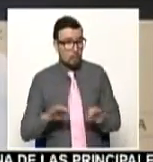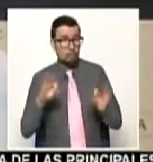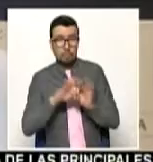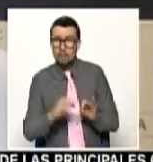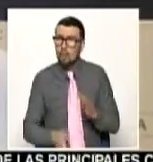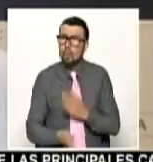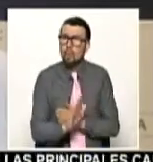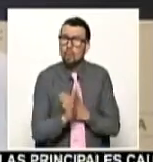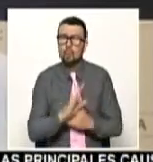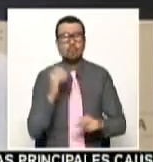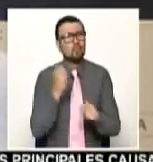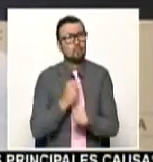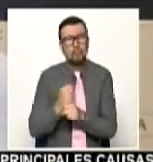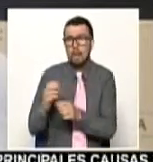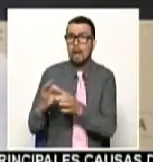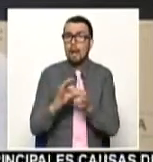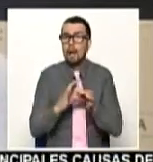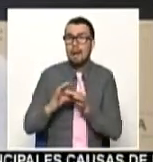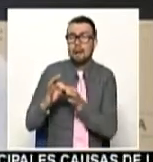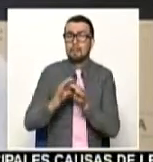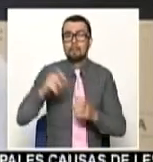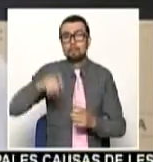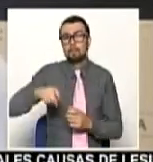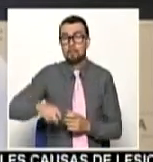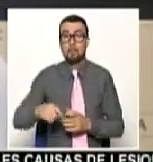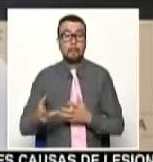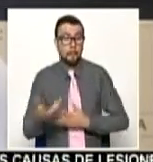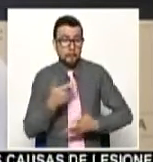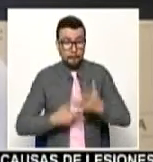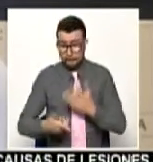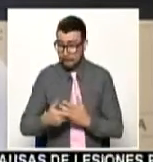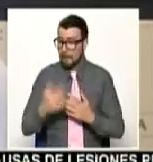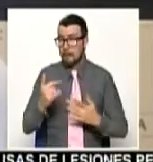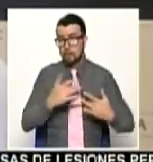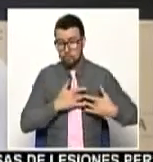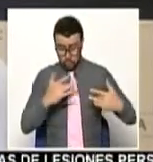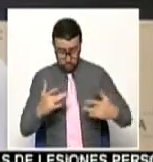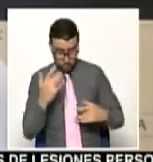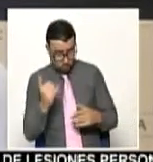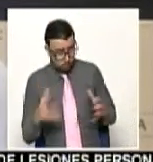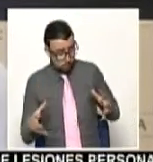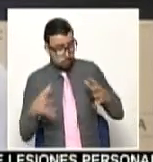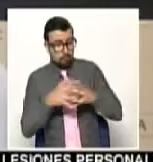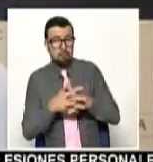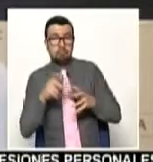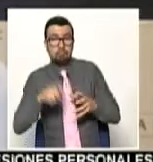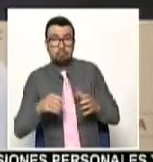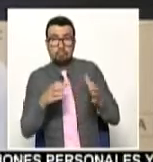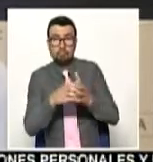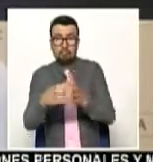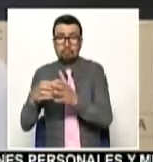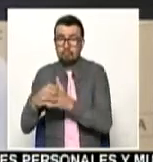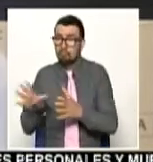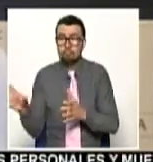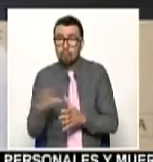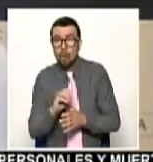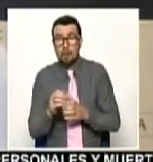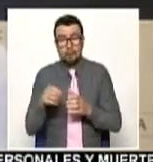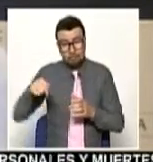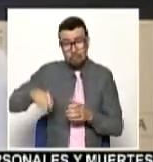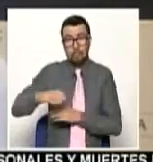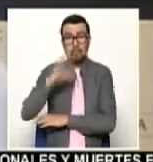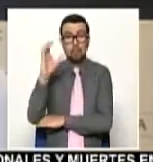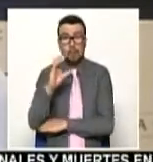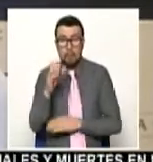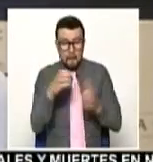de manera unida, de manera armónica, solidaria, en equipo, todas las personerías de Colombia, porque aquí